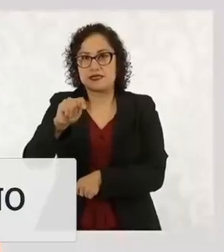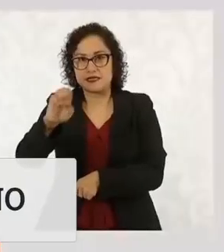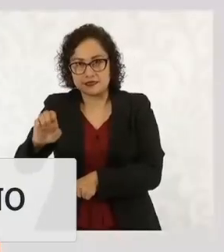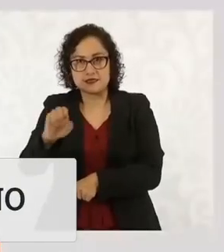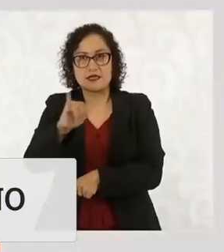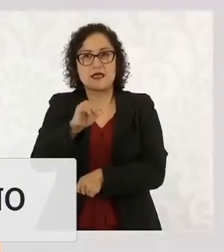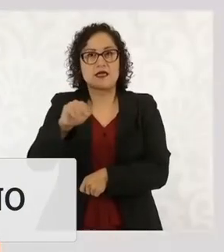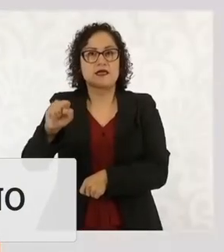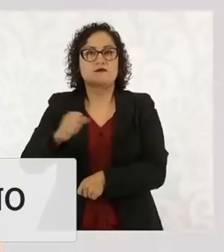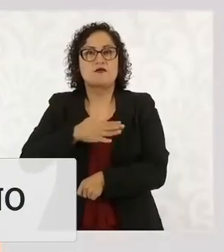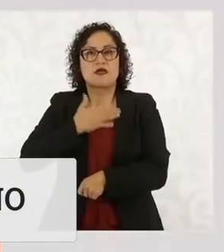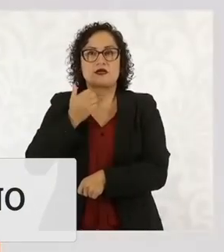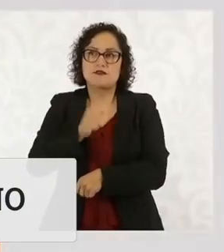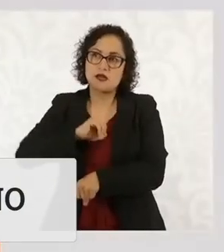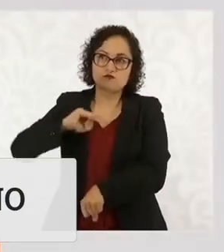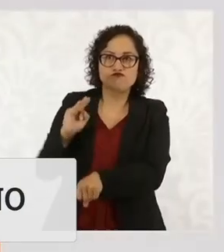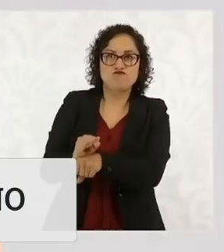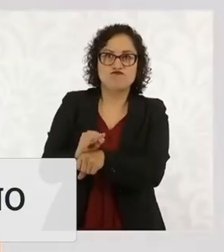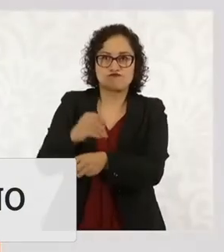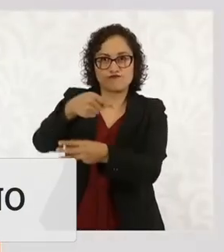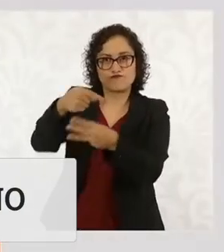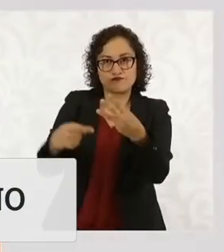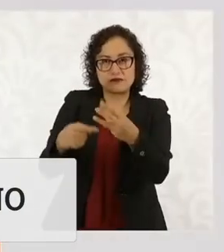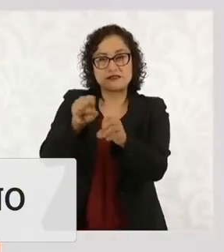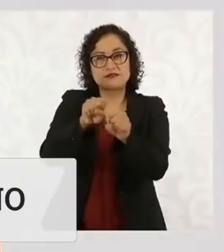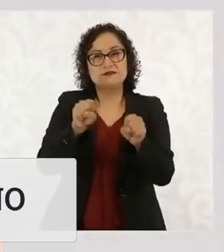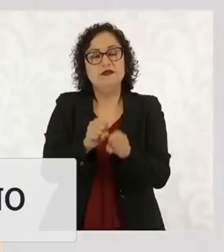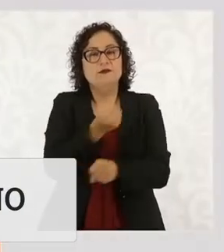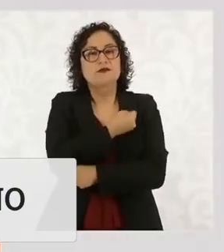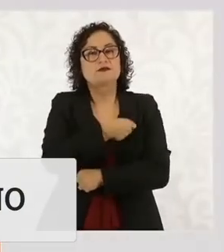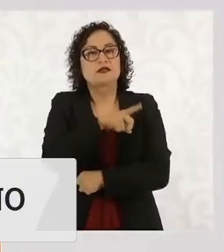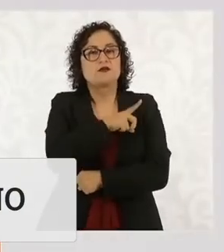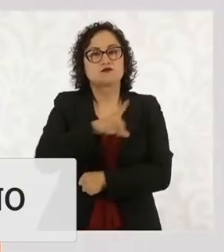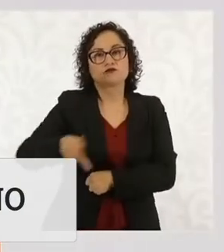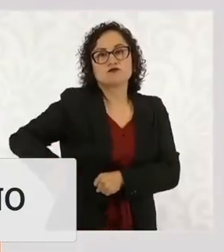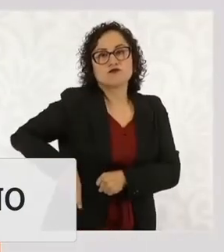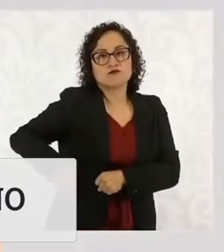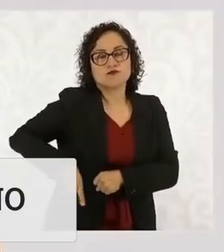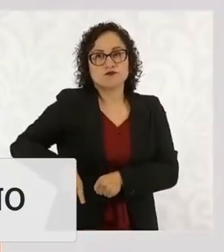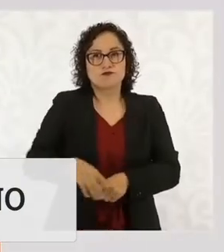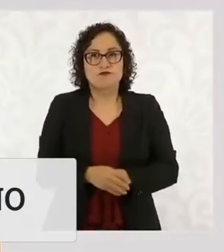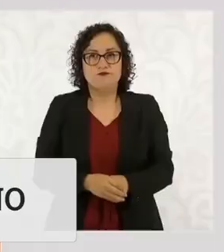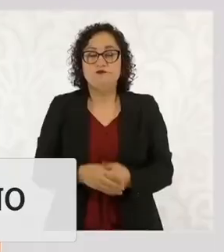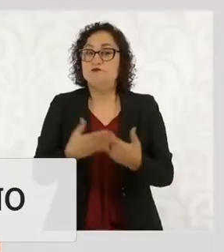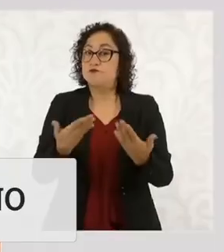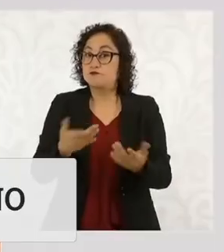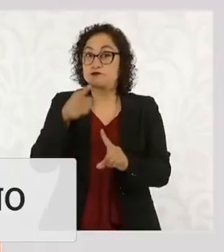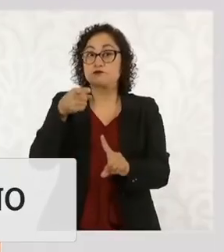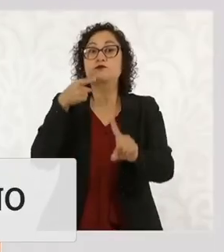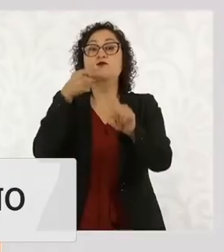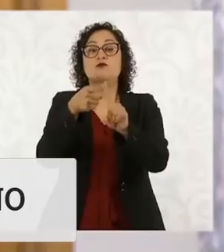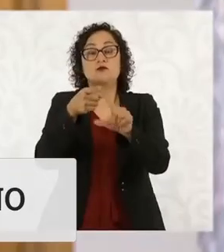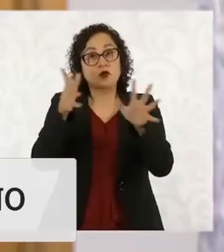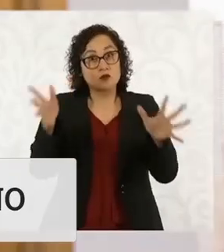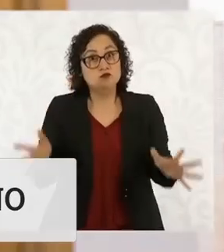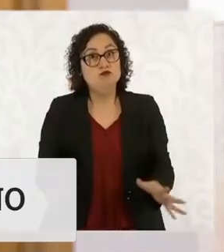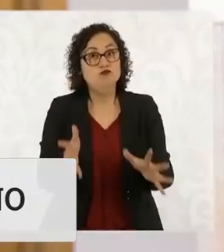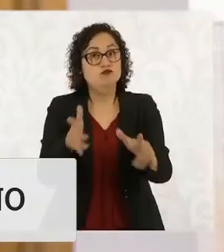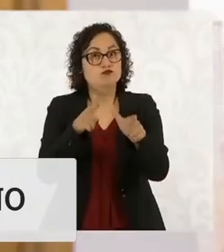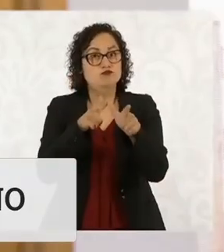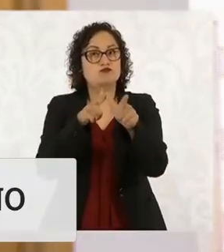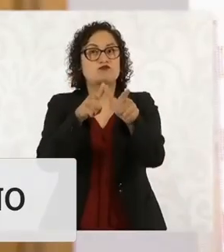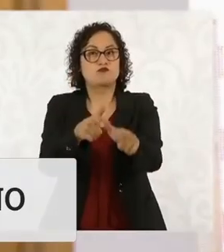el IMSS Bienestar, principales sistemas de salud pública, dando continuidad a las